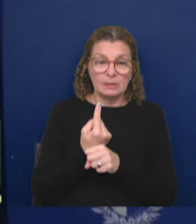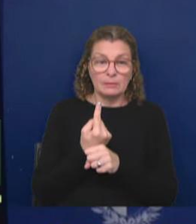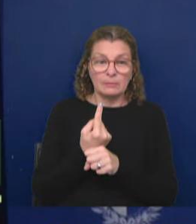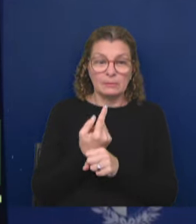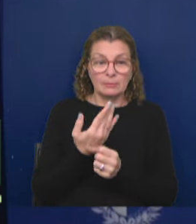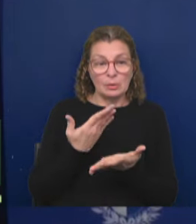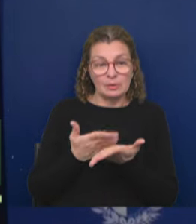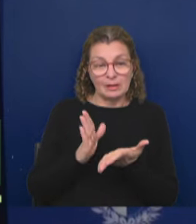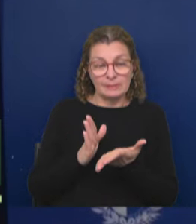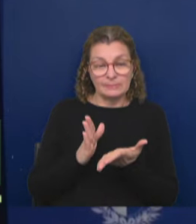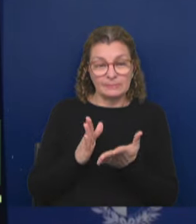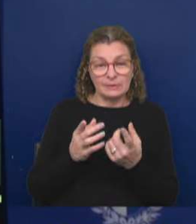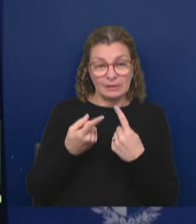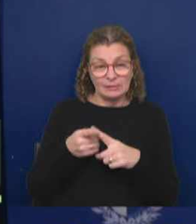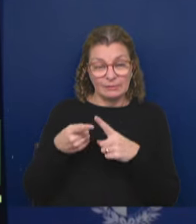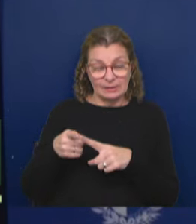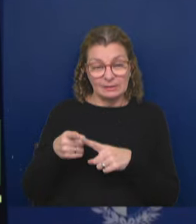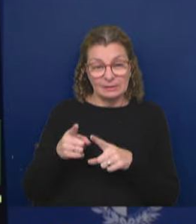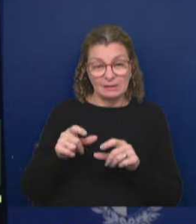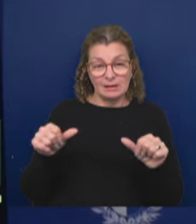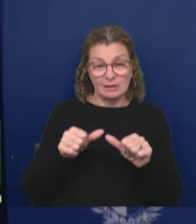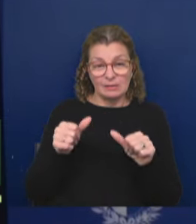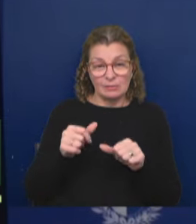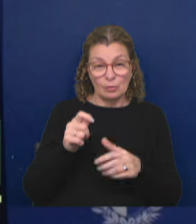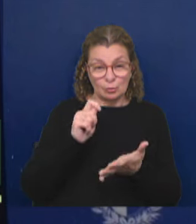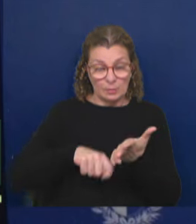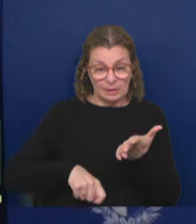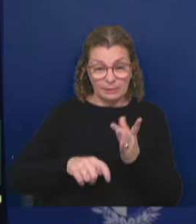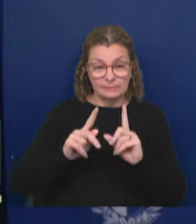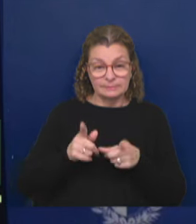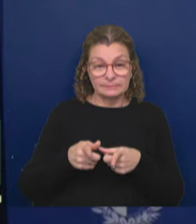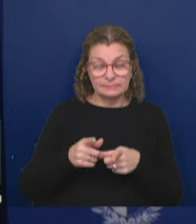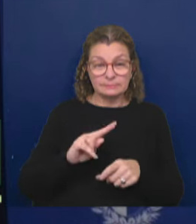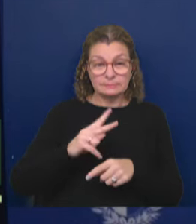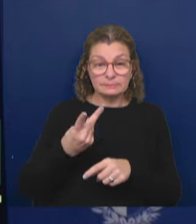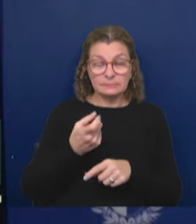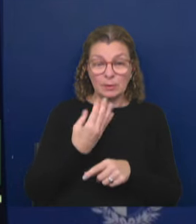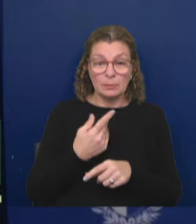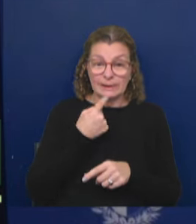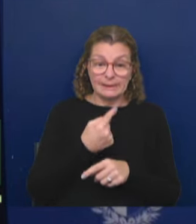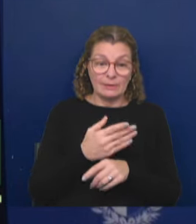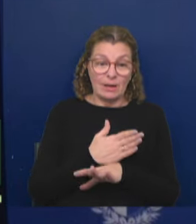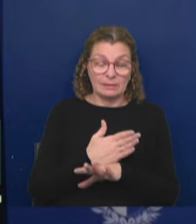las legítimas defensas de los que están siendo sumariados y segundo porque el caso, como te digo,